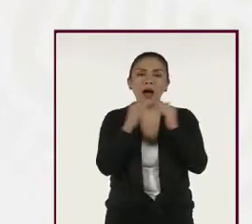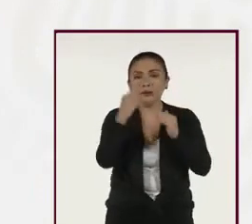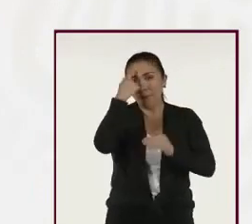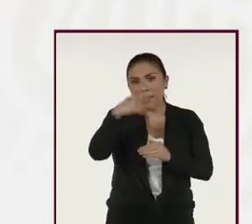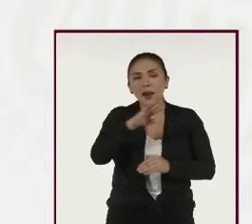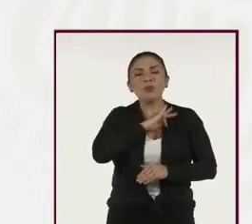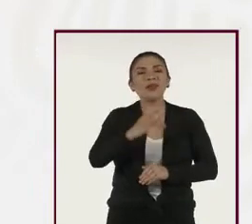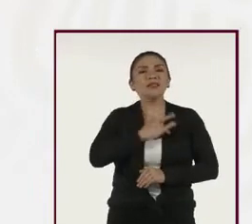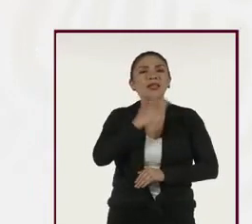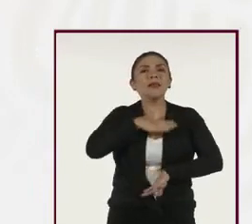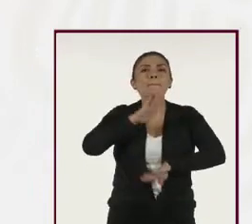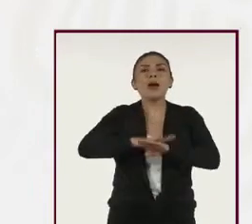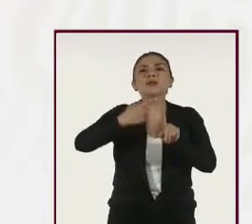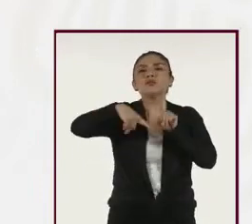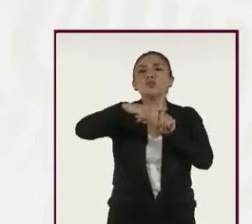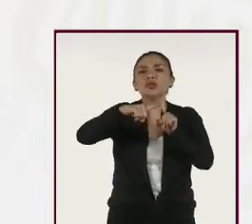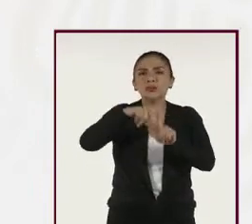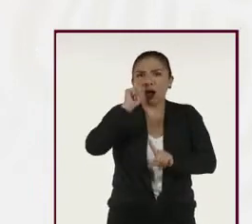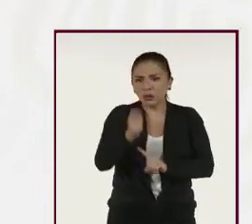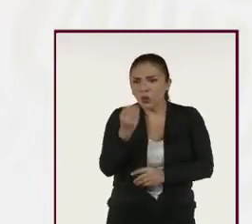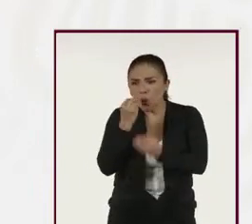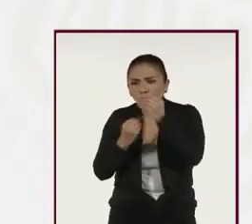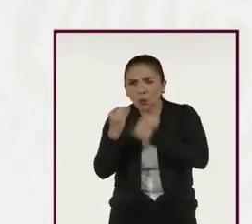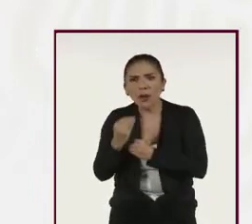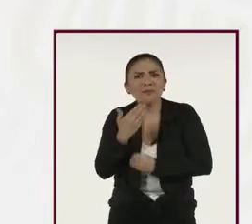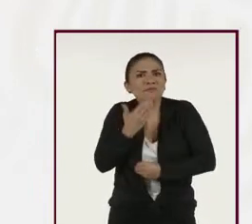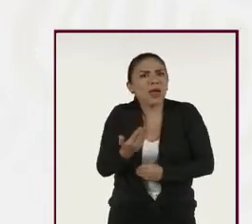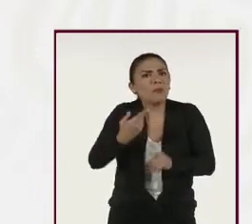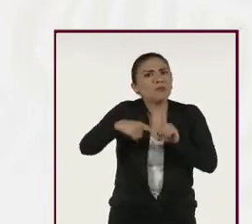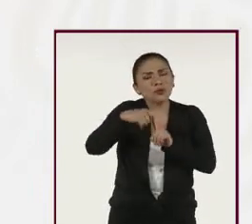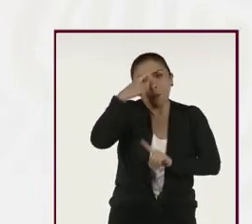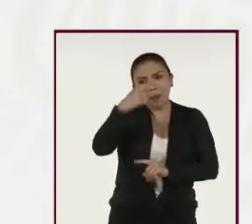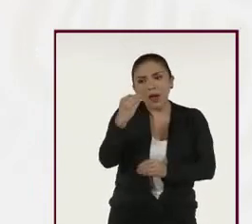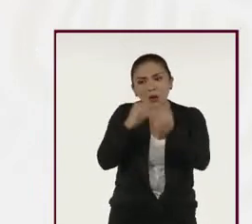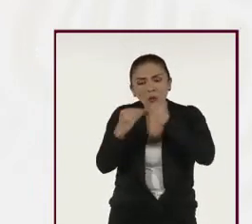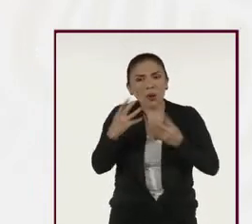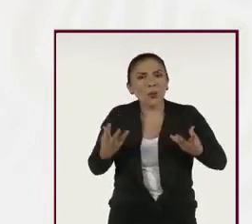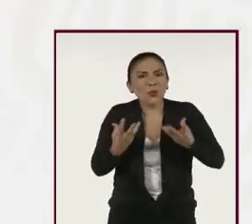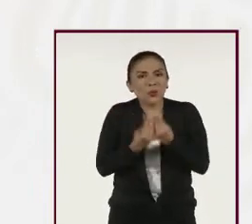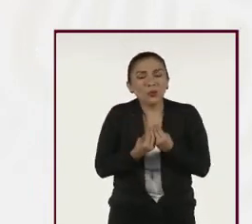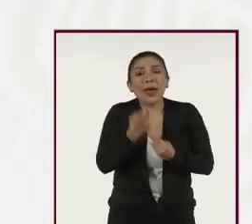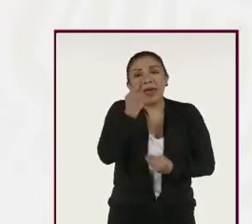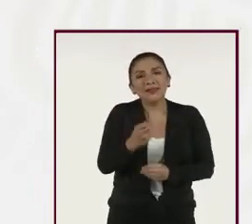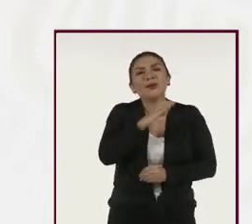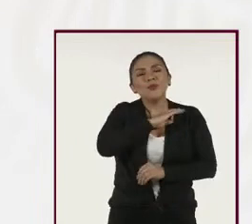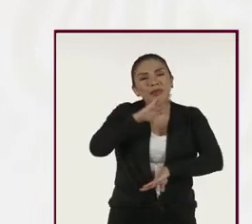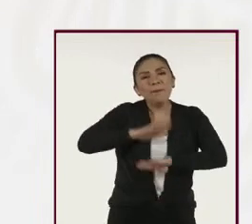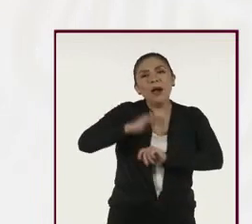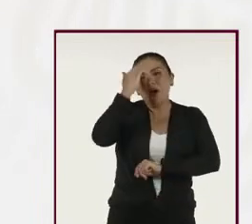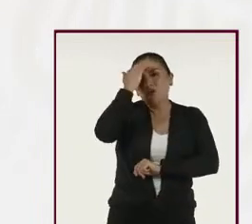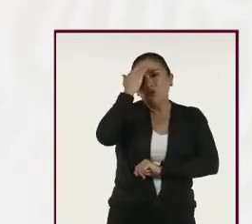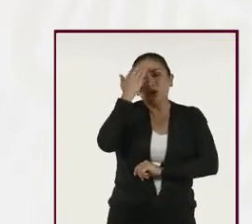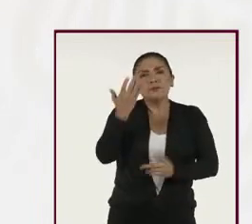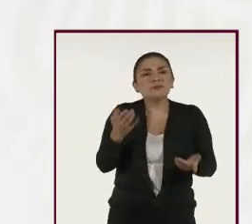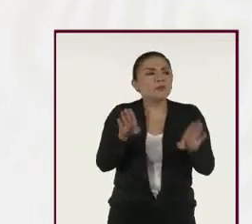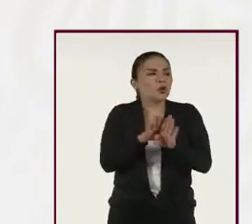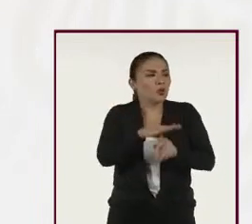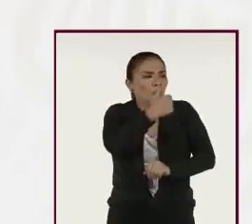relación positiva con los alimentos y con los espacios para tomar alimentos, lo cual también nos permite conocer cómo es que se